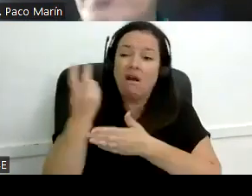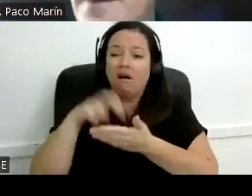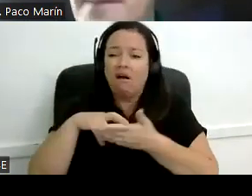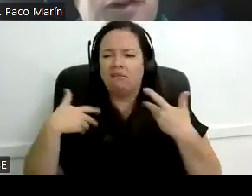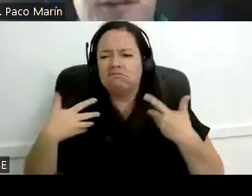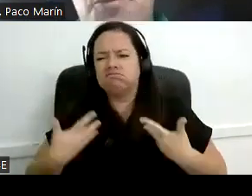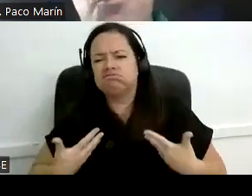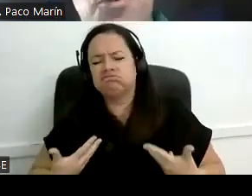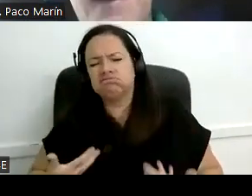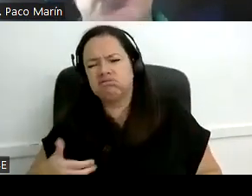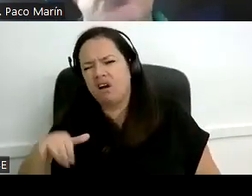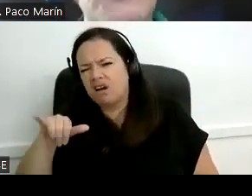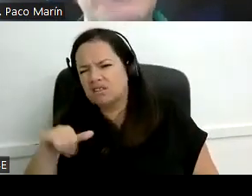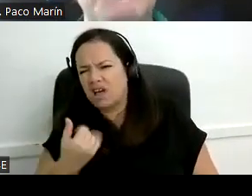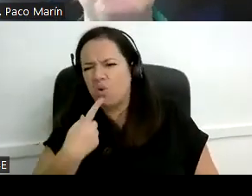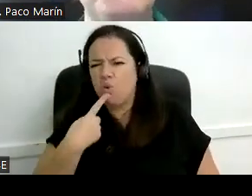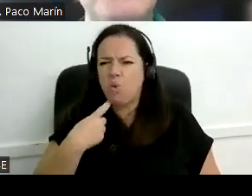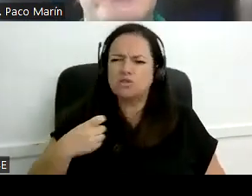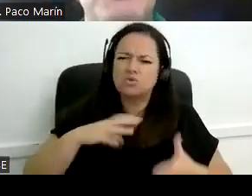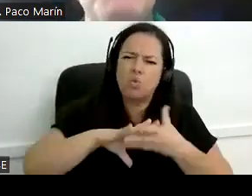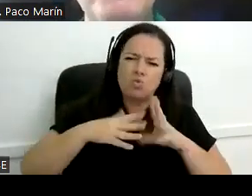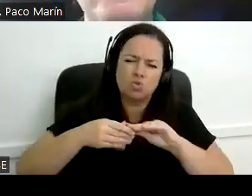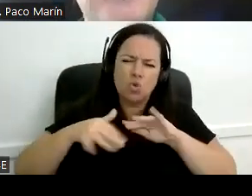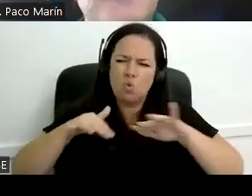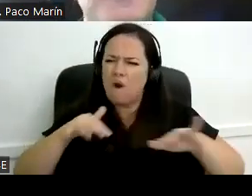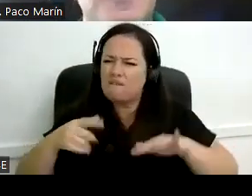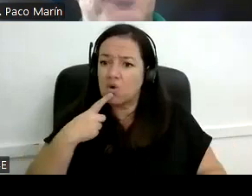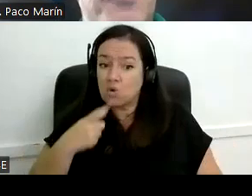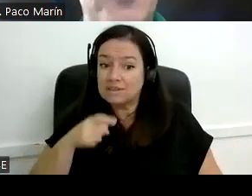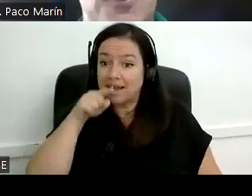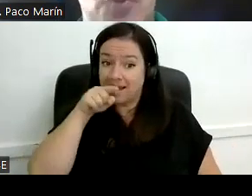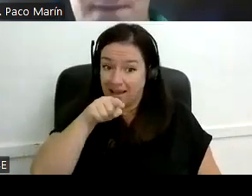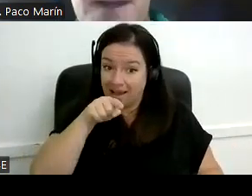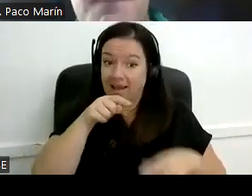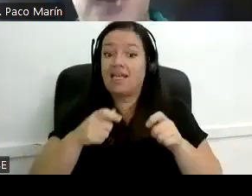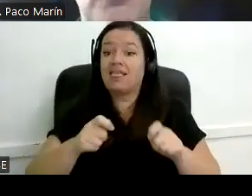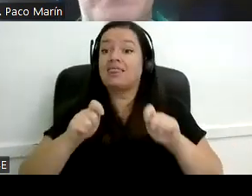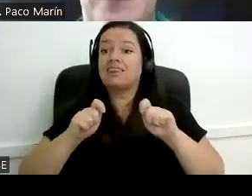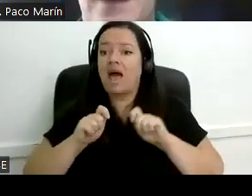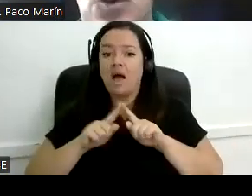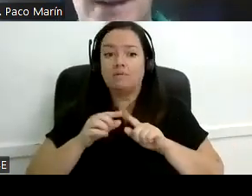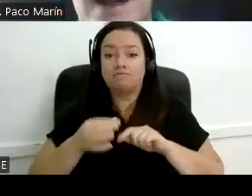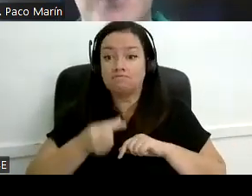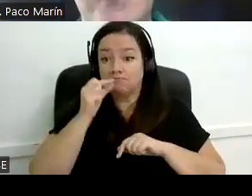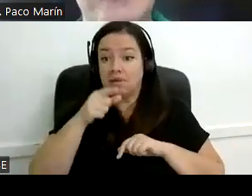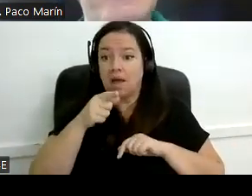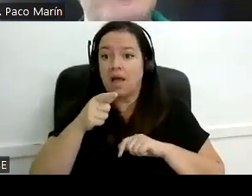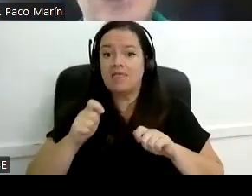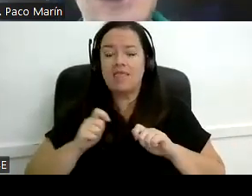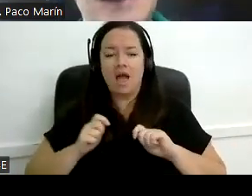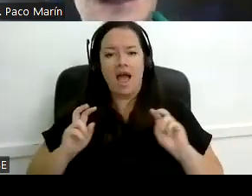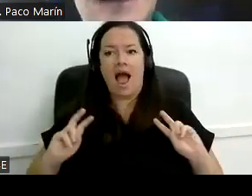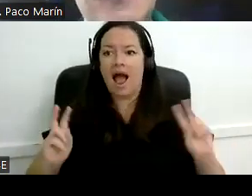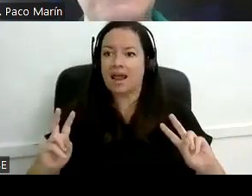les cuesta muchísimo mover la musculatura y demás, el MindMaster Stream podría ser un primer paso para recuperar esa agilidad,